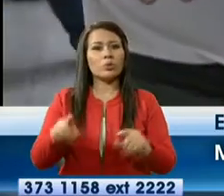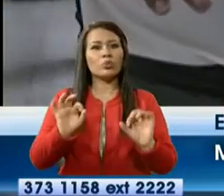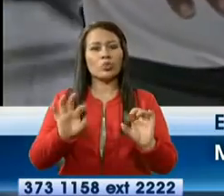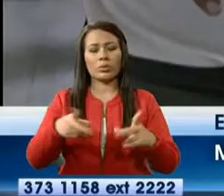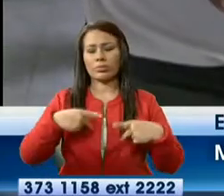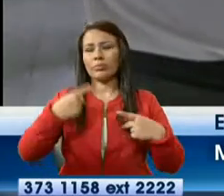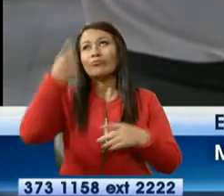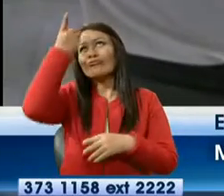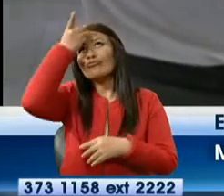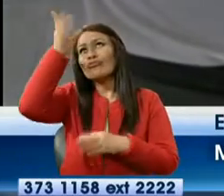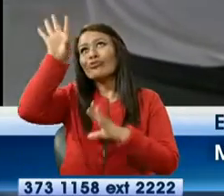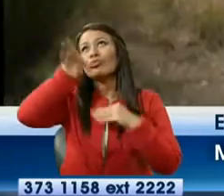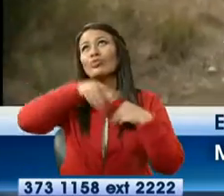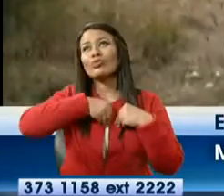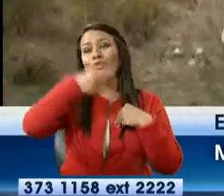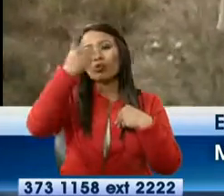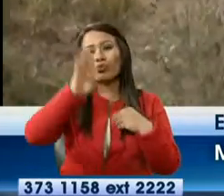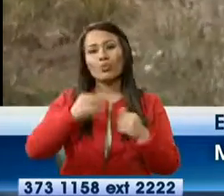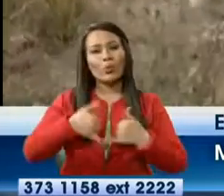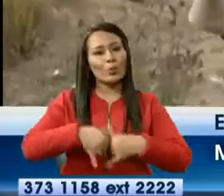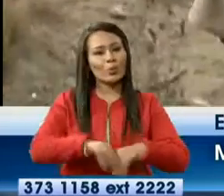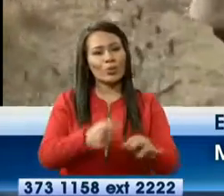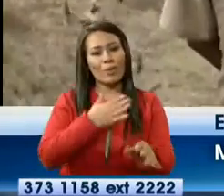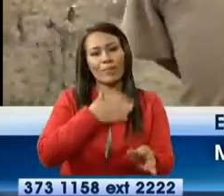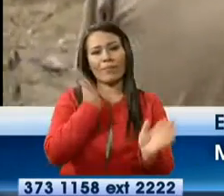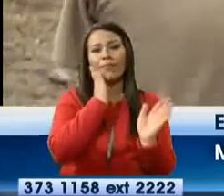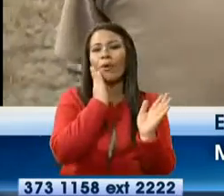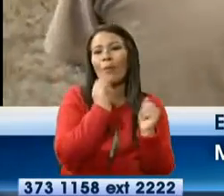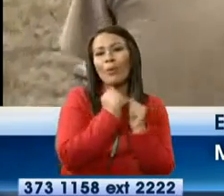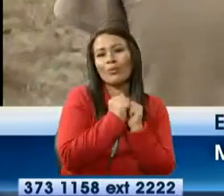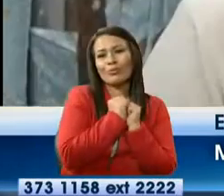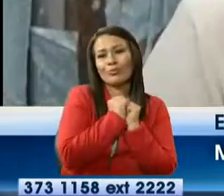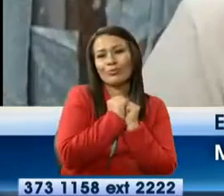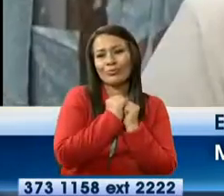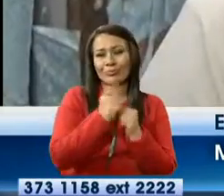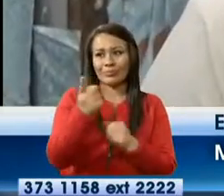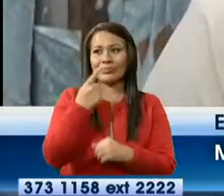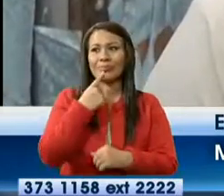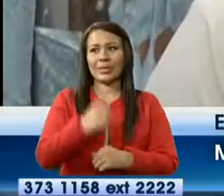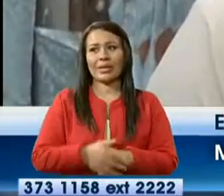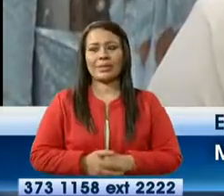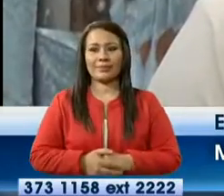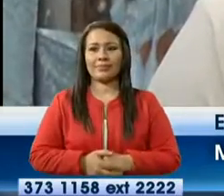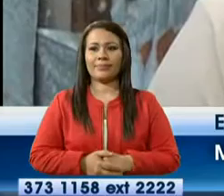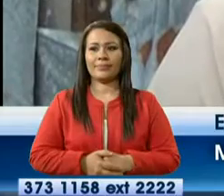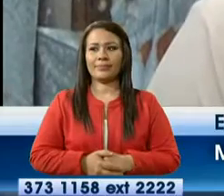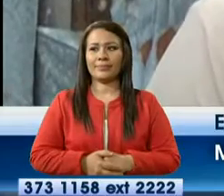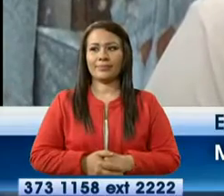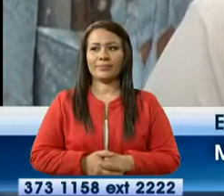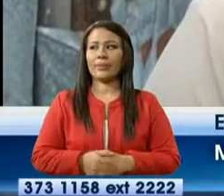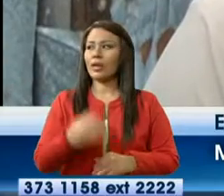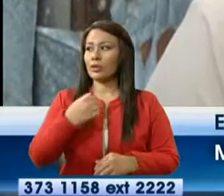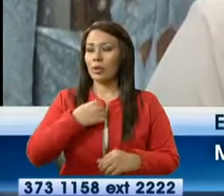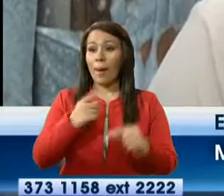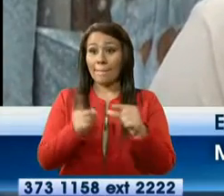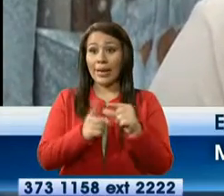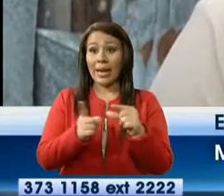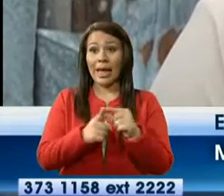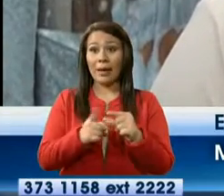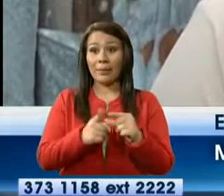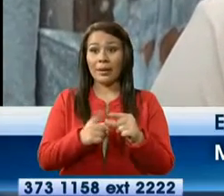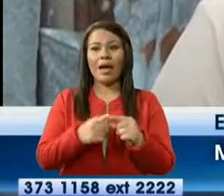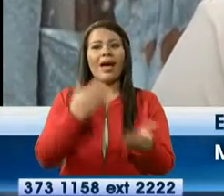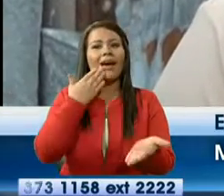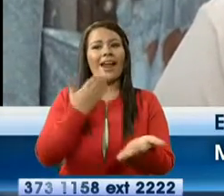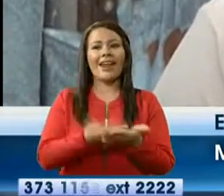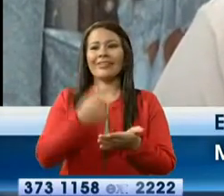voluntad de Dios el seguirla teniendo junto a ellos. No hay palabras para decir cómo nos encontramos